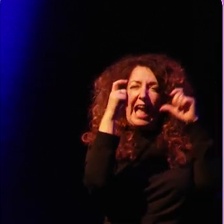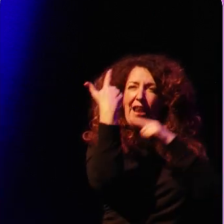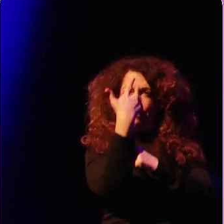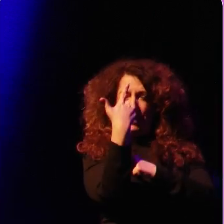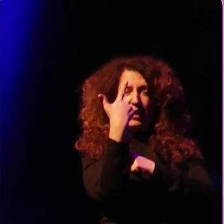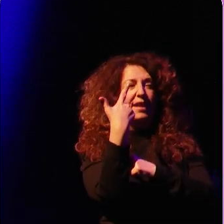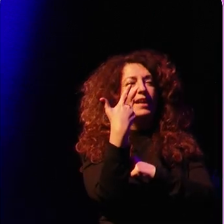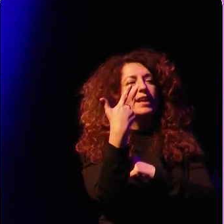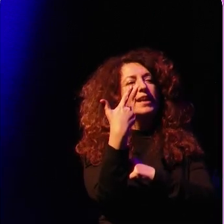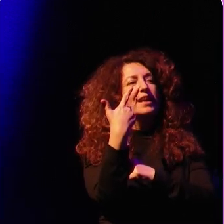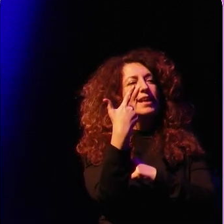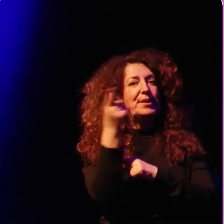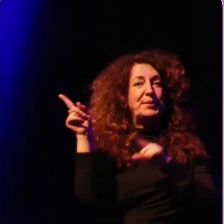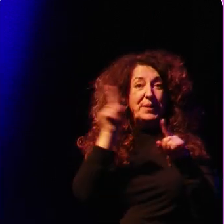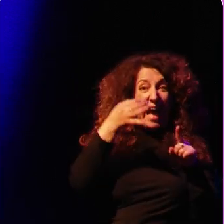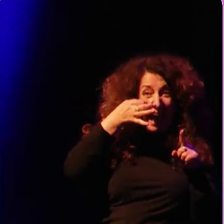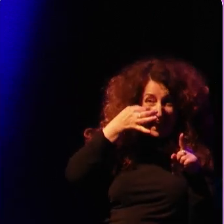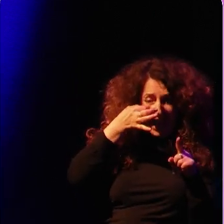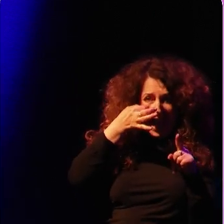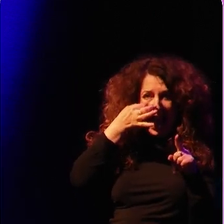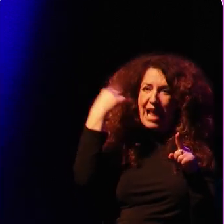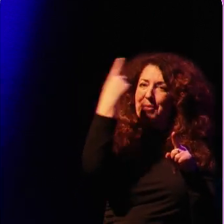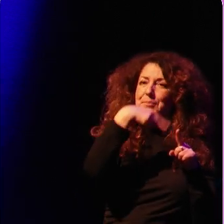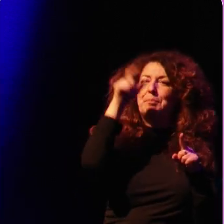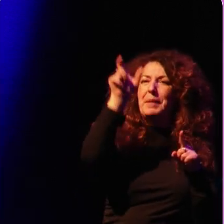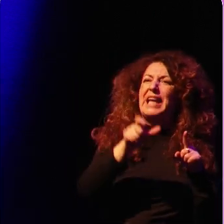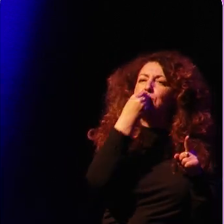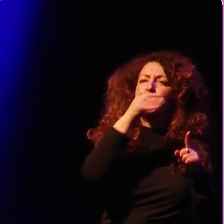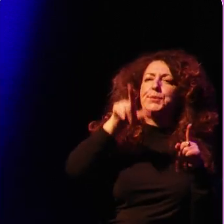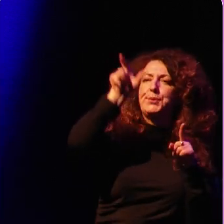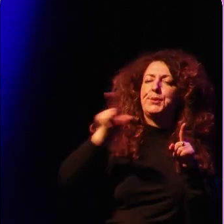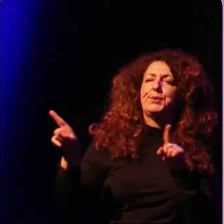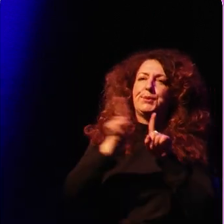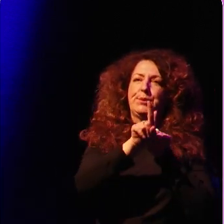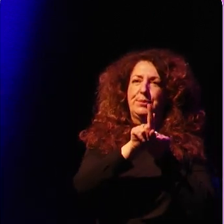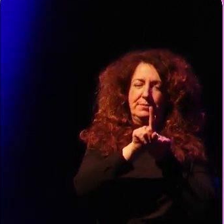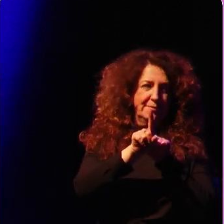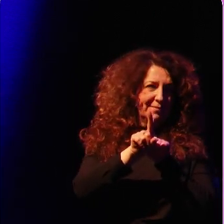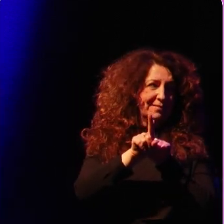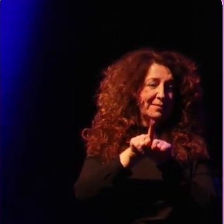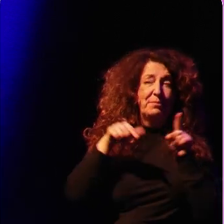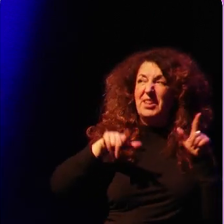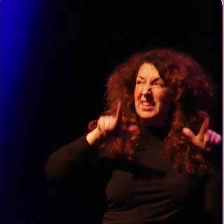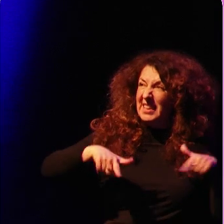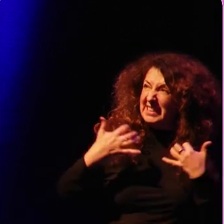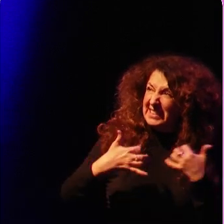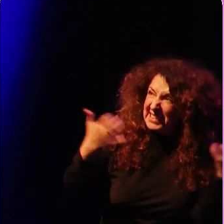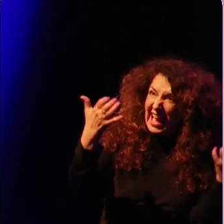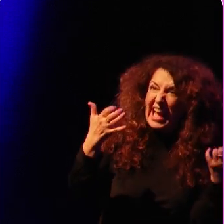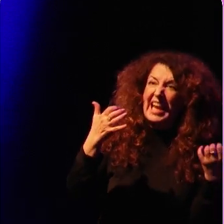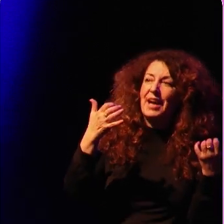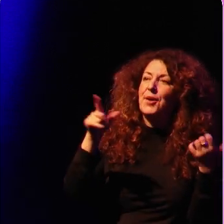y suplantaros en tiempo real, en ese selfie. Pero no podemos por logística de la sala, no puedo pinchar mi portátil, necesitas un portátil